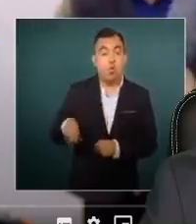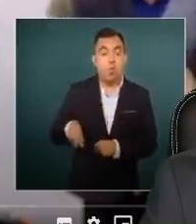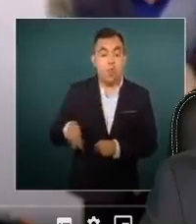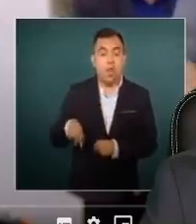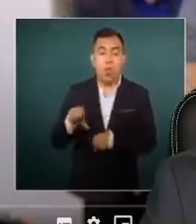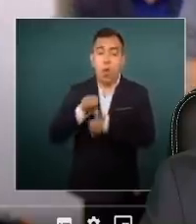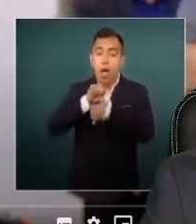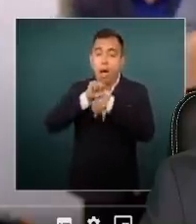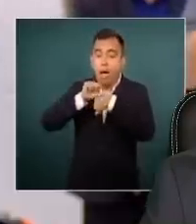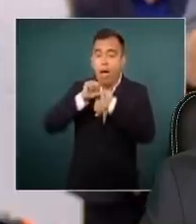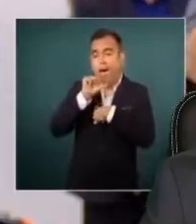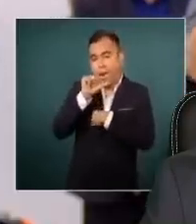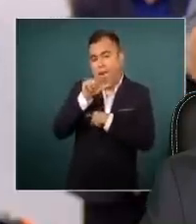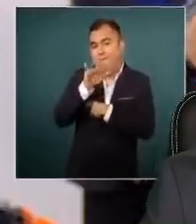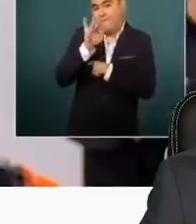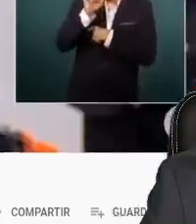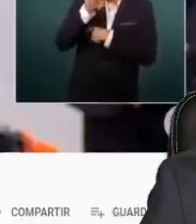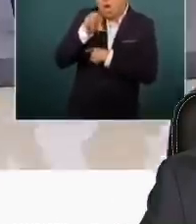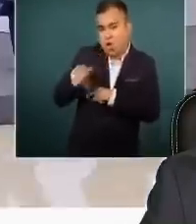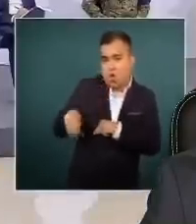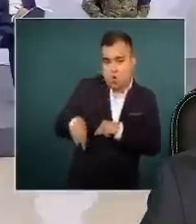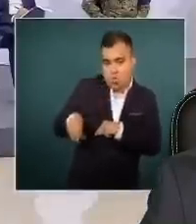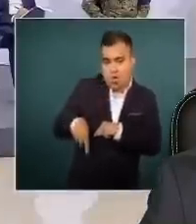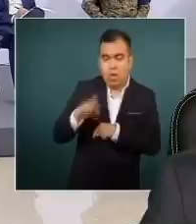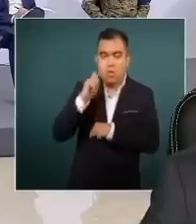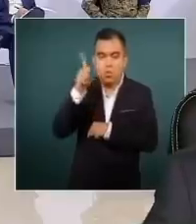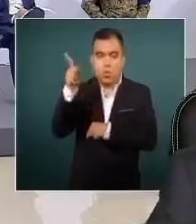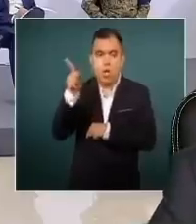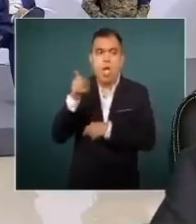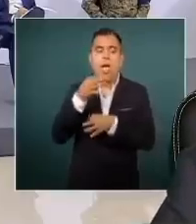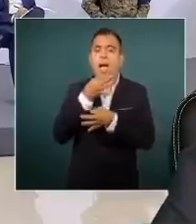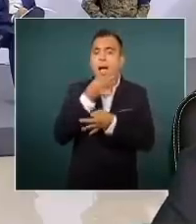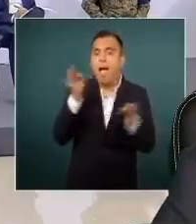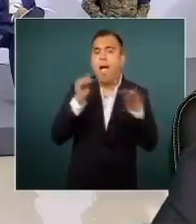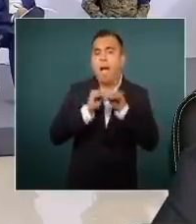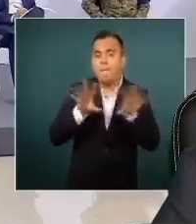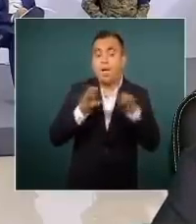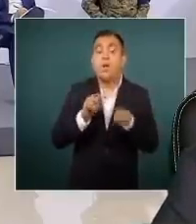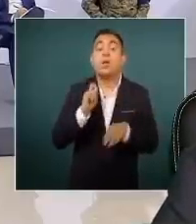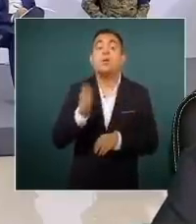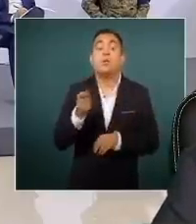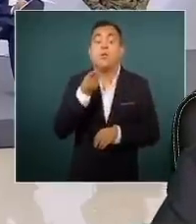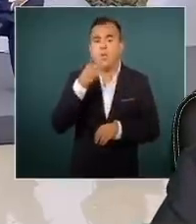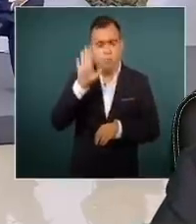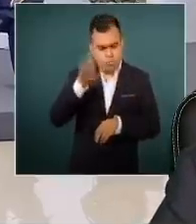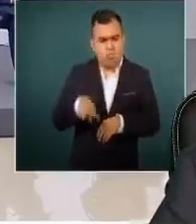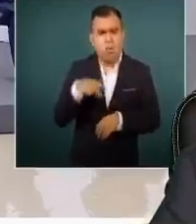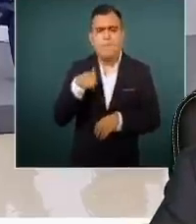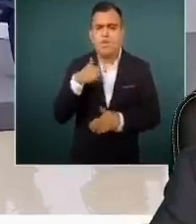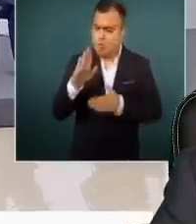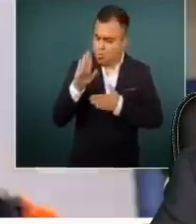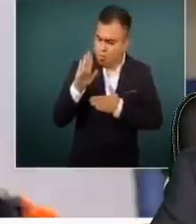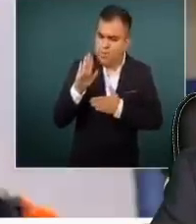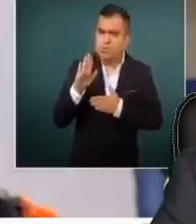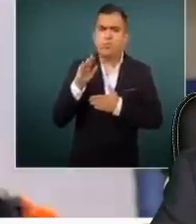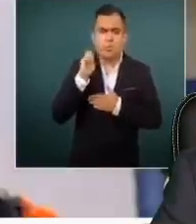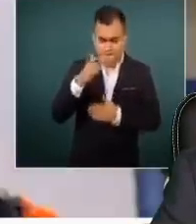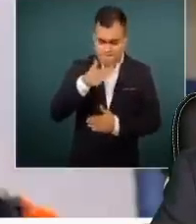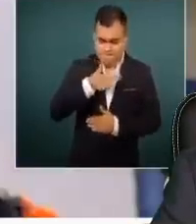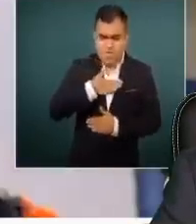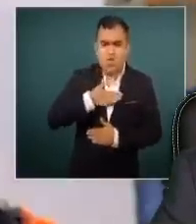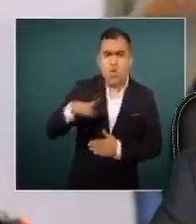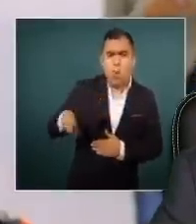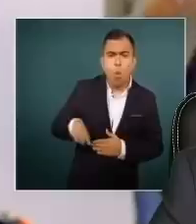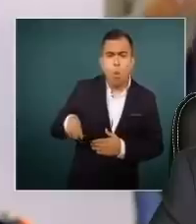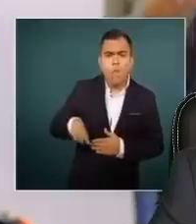enrique alfaro citando cuando estaba en campañas mencionó mi compromiso es puntual no haber en mi gober en